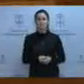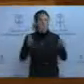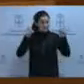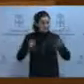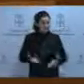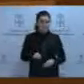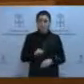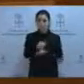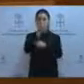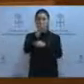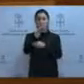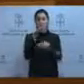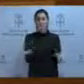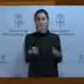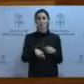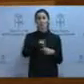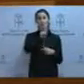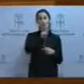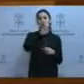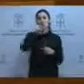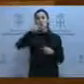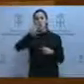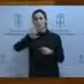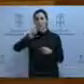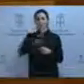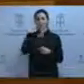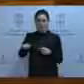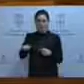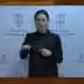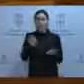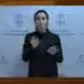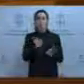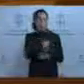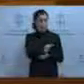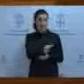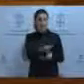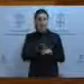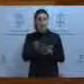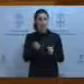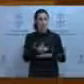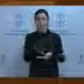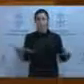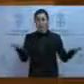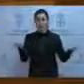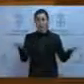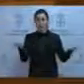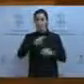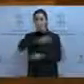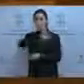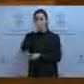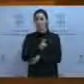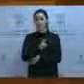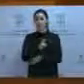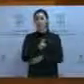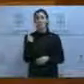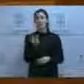beca. Esas 105 euros que se otorgan de carácter uniforme y estático, esta